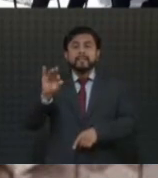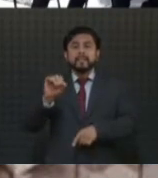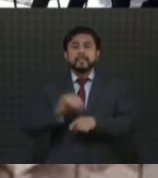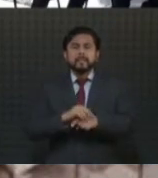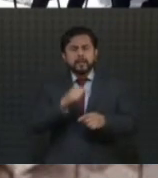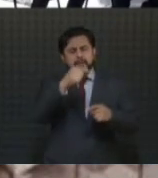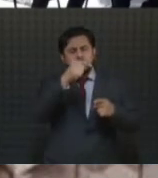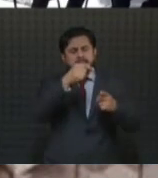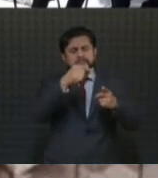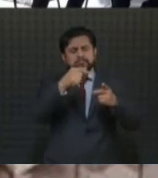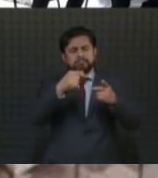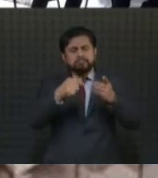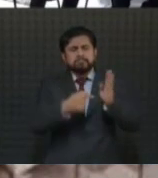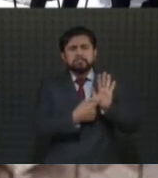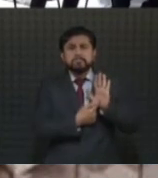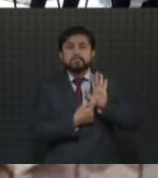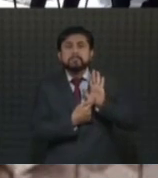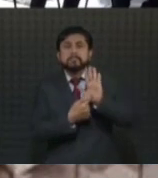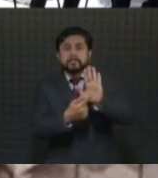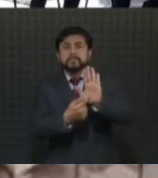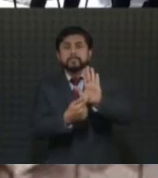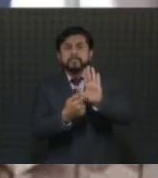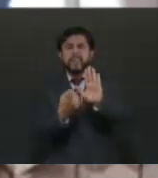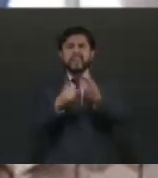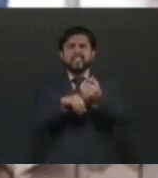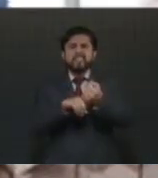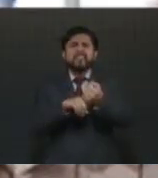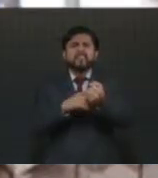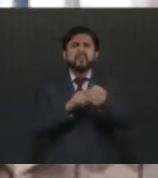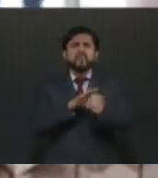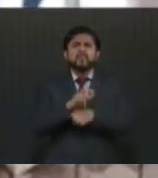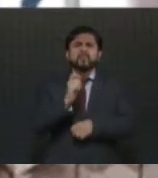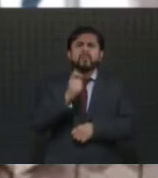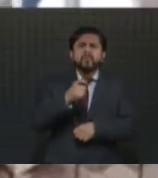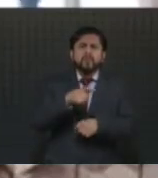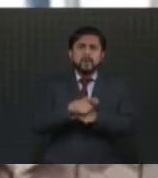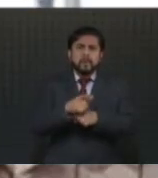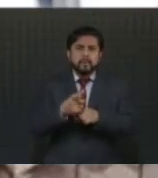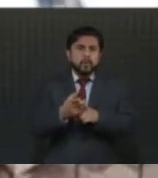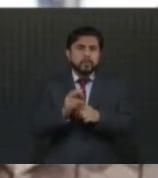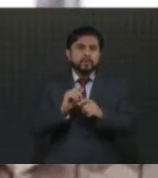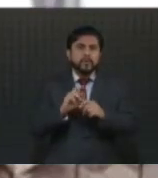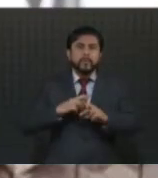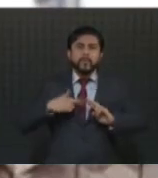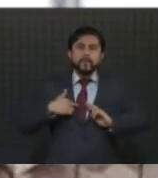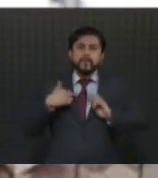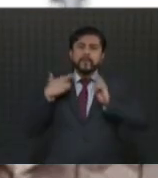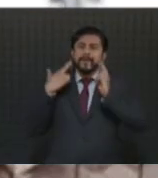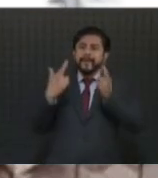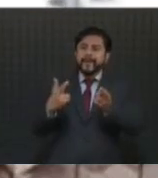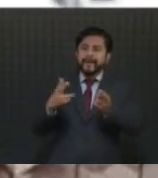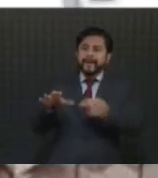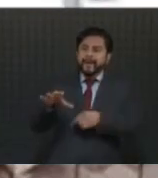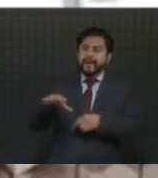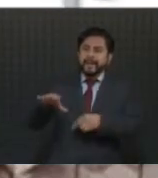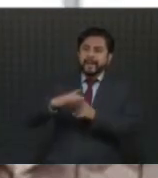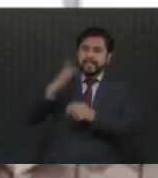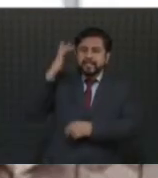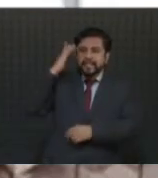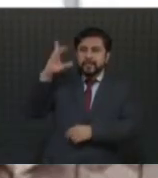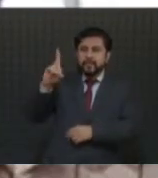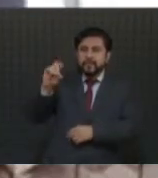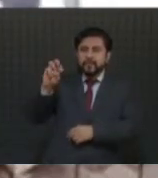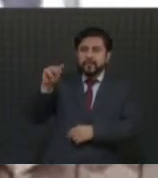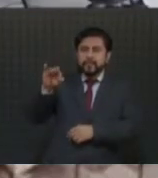cosas. Representa el mejor regalo que le podemos dar a Santo Domingo a los 50 años de la celebración de